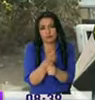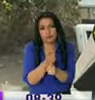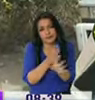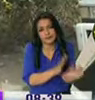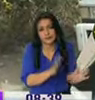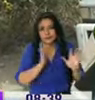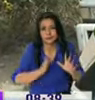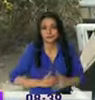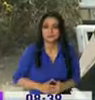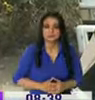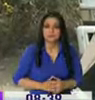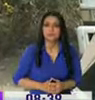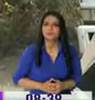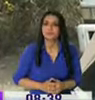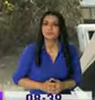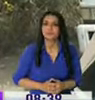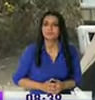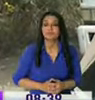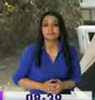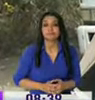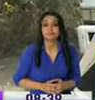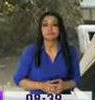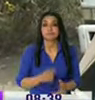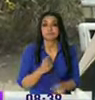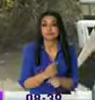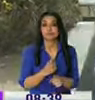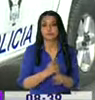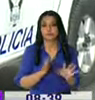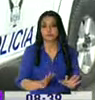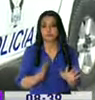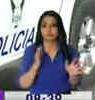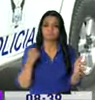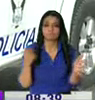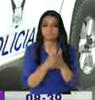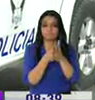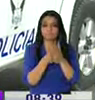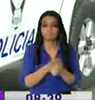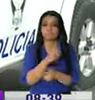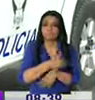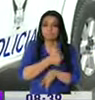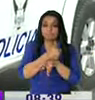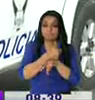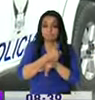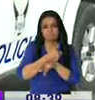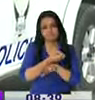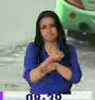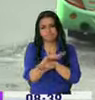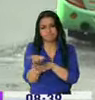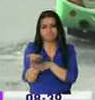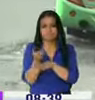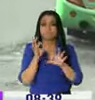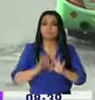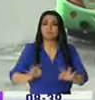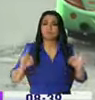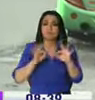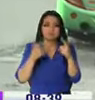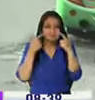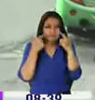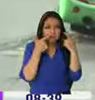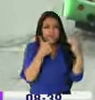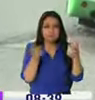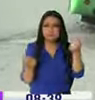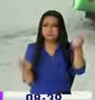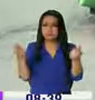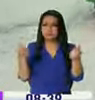fijó del camión que estaba estacionado y por lo tanto le impactó las autoridades recuerdan a la ciudadanía la importancia de estar alertas al